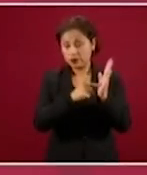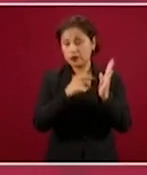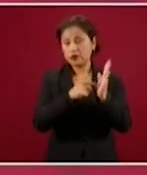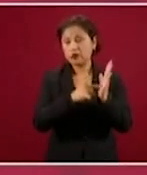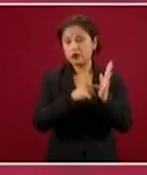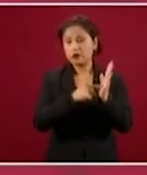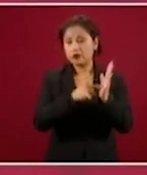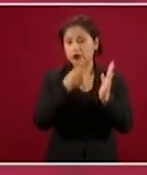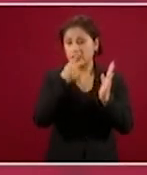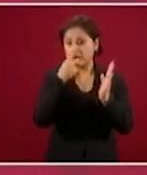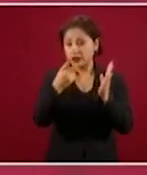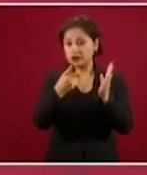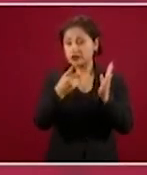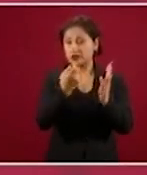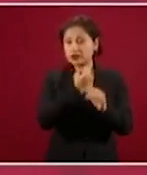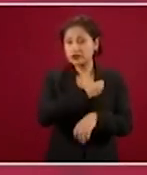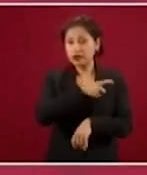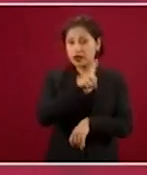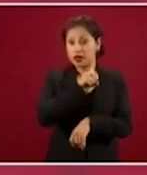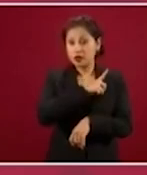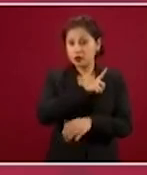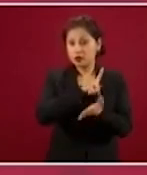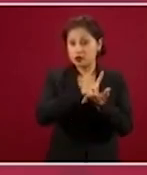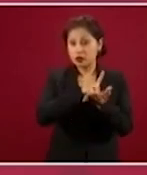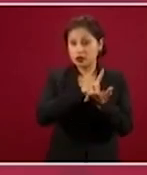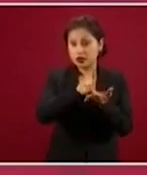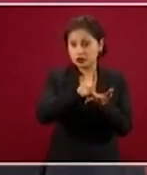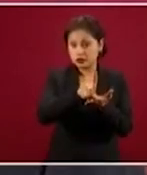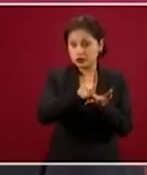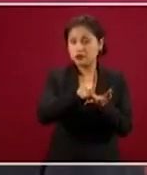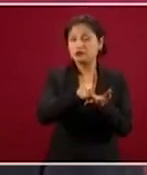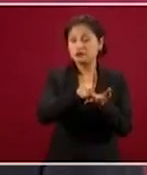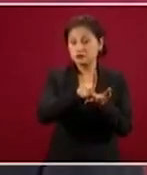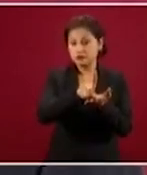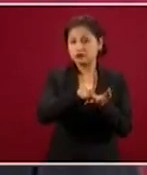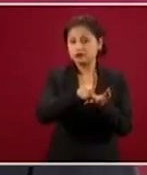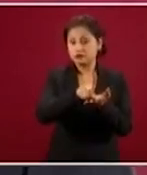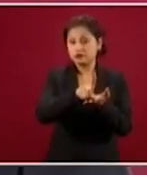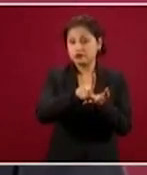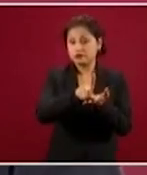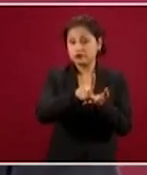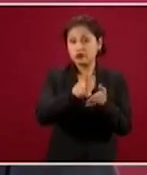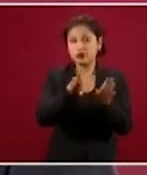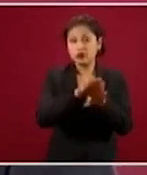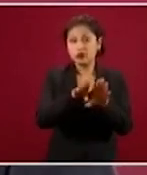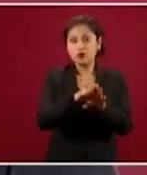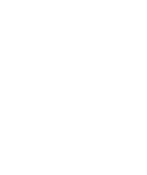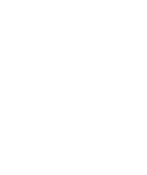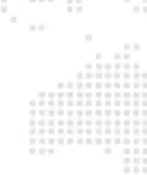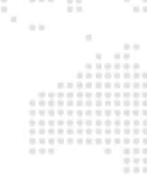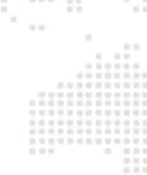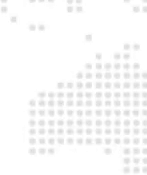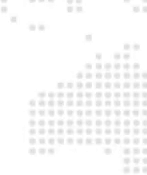la salud es un derecho, no es un privilegio.